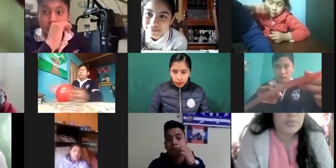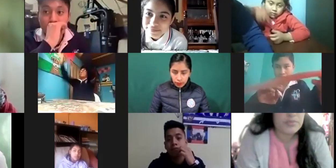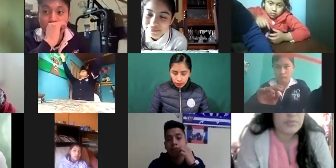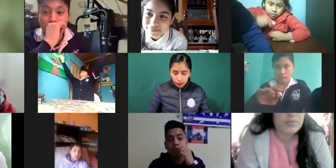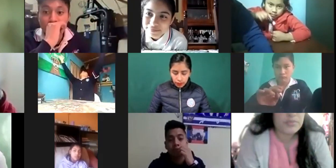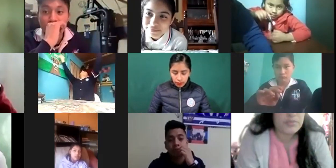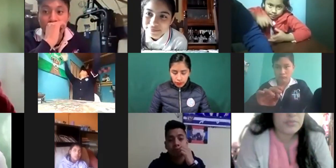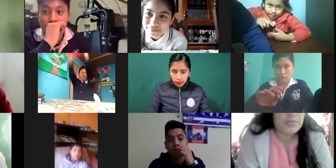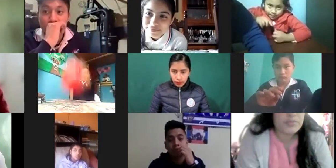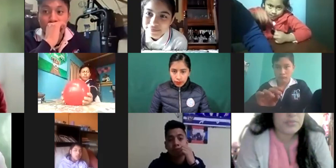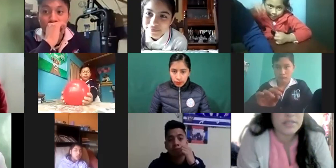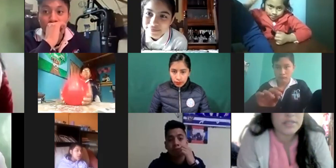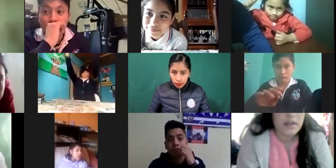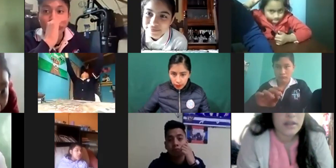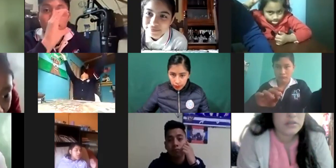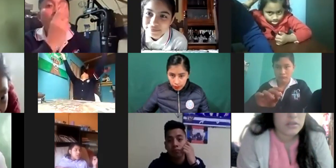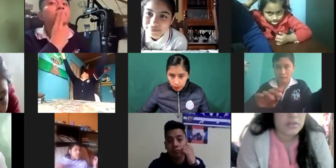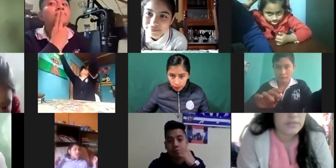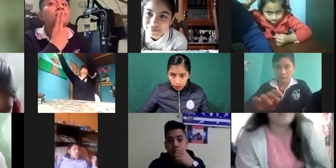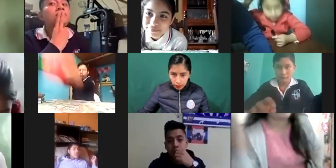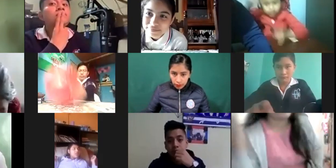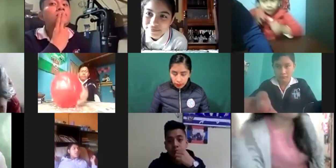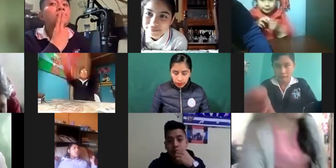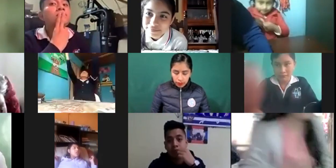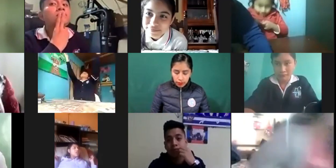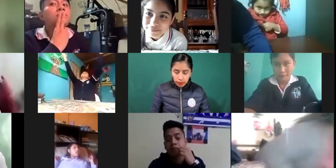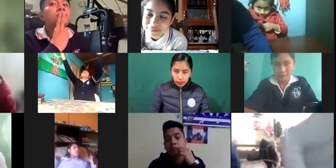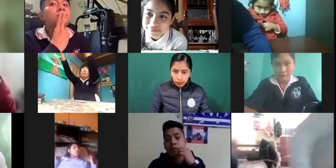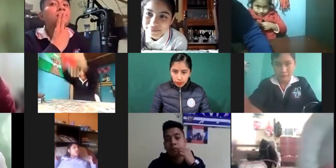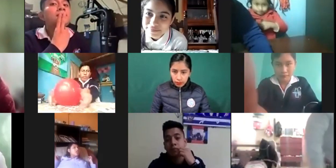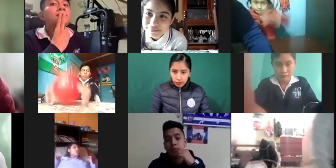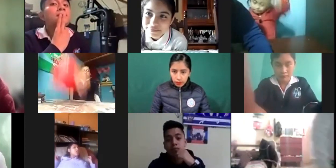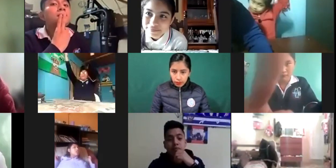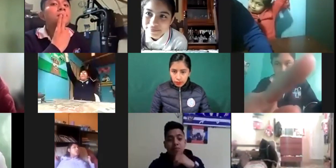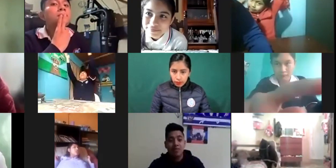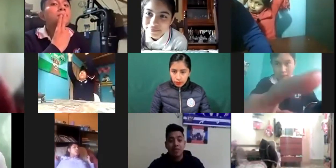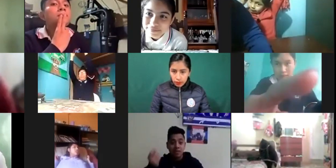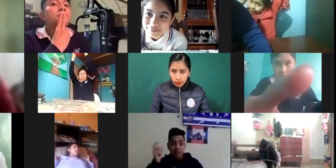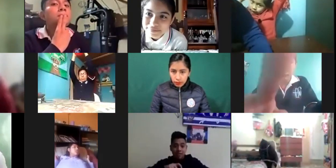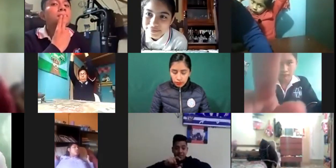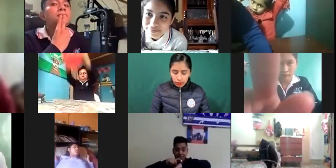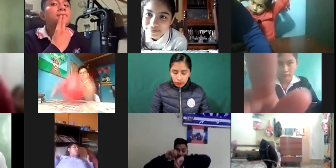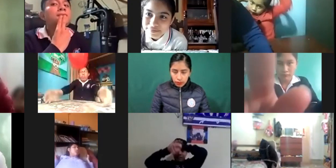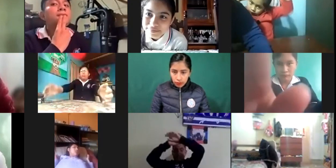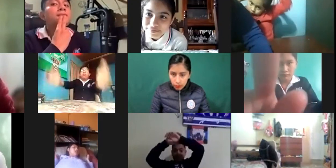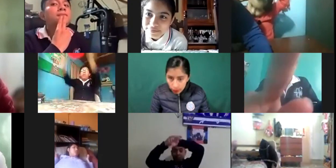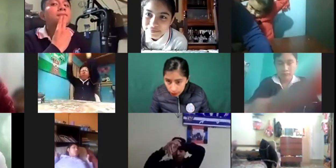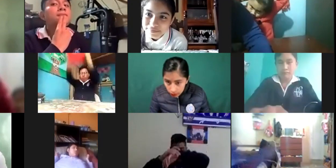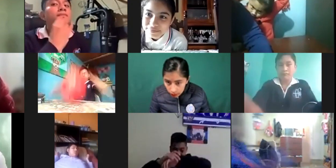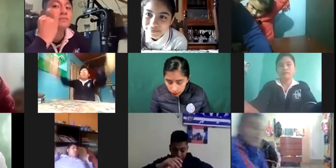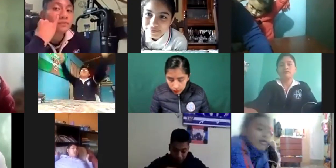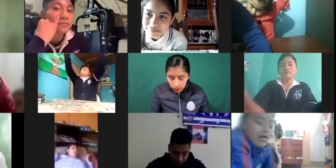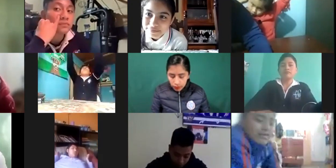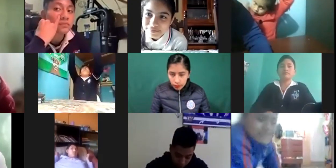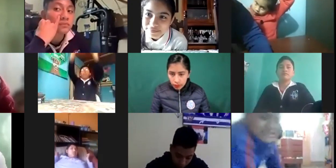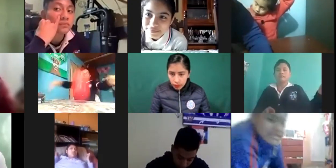aprobación. ¿Y es que ya la ingresó? Ahorita vamos a ingresar a todos